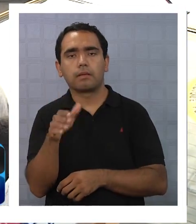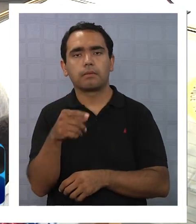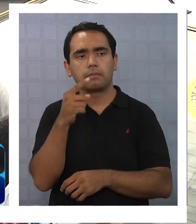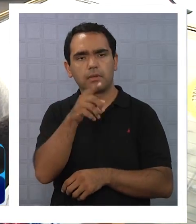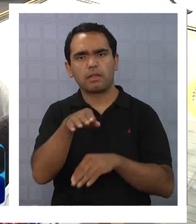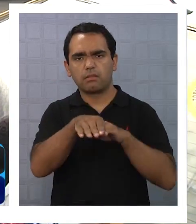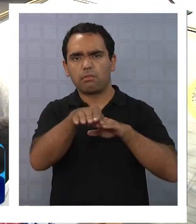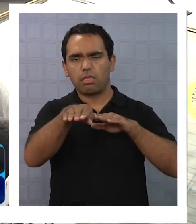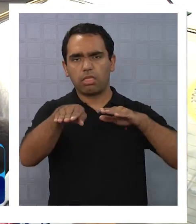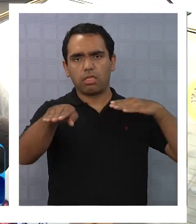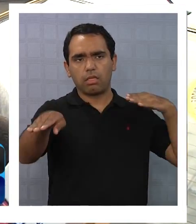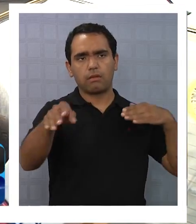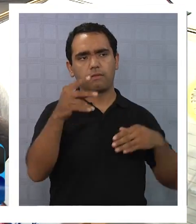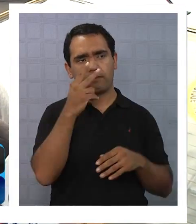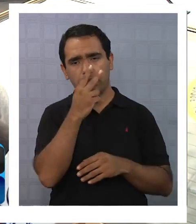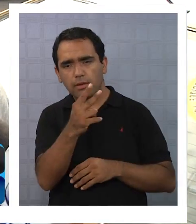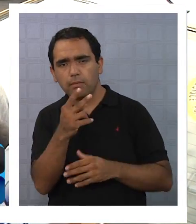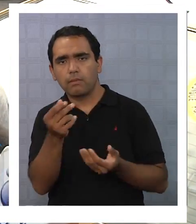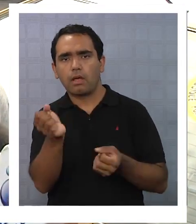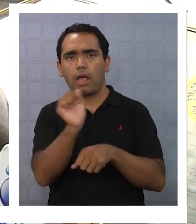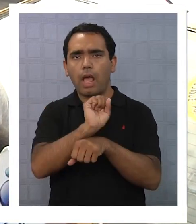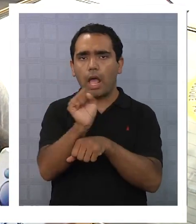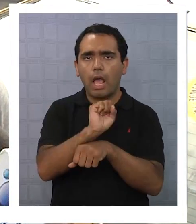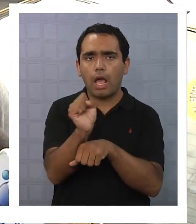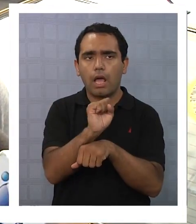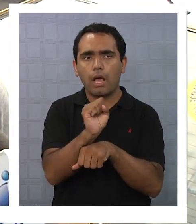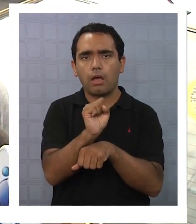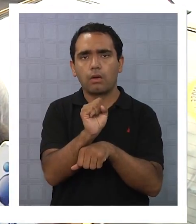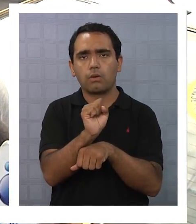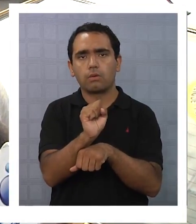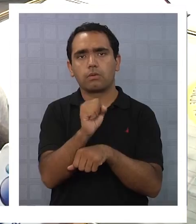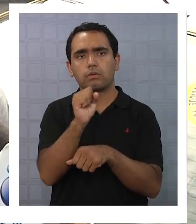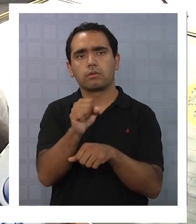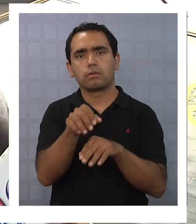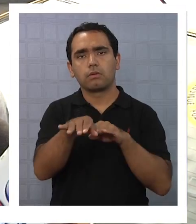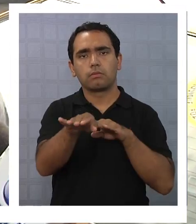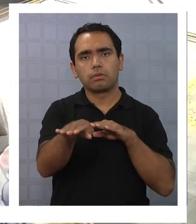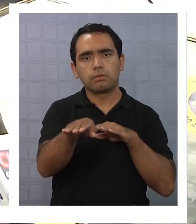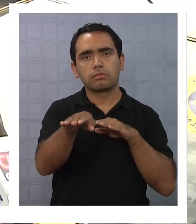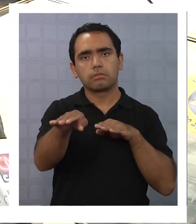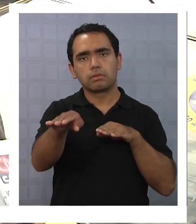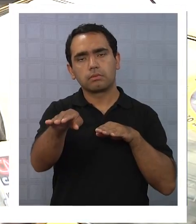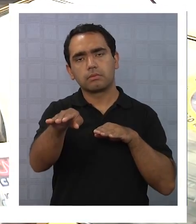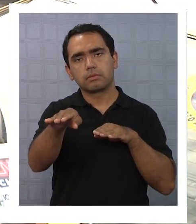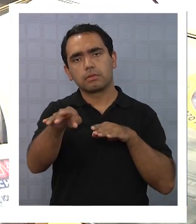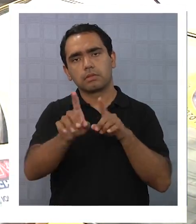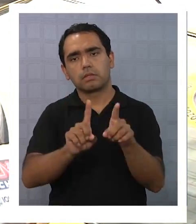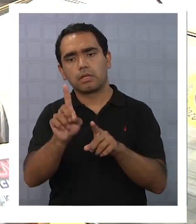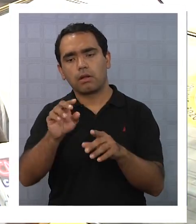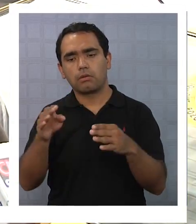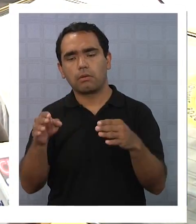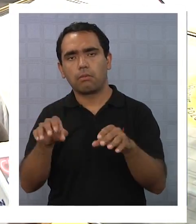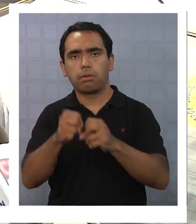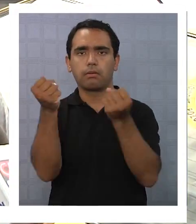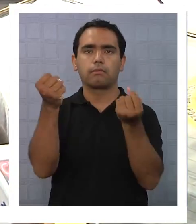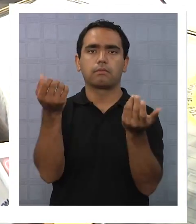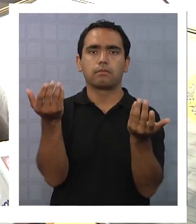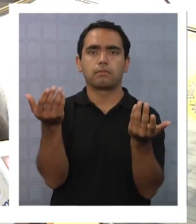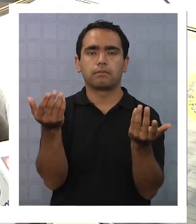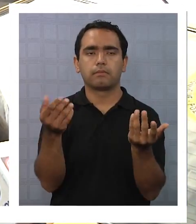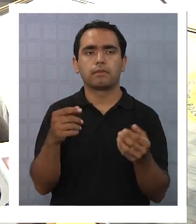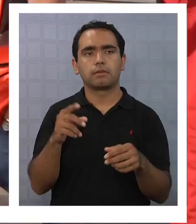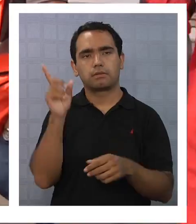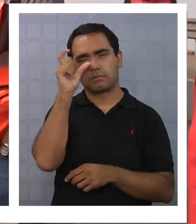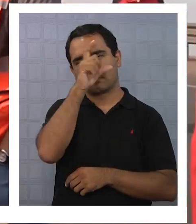los tacos que hay, vemos que los vehículos van quedando detenidos en panes. Para nosotros se torna una complicación,